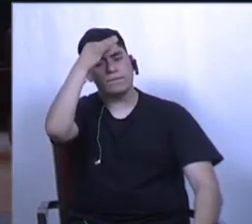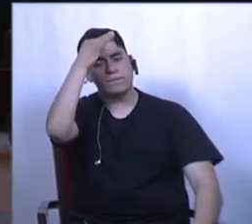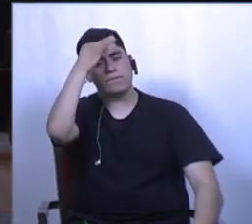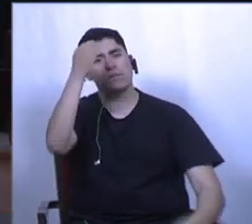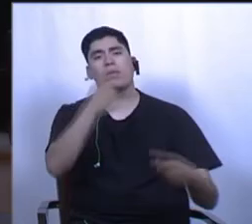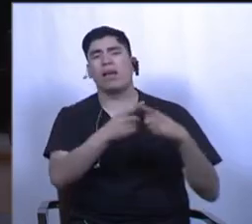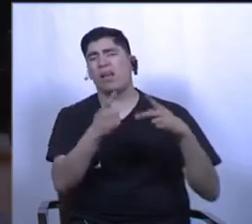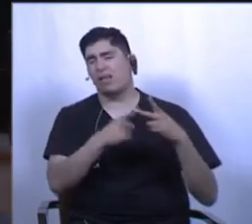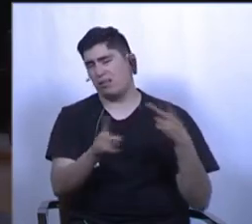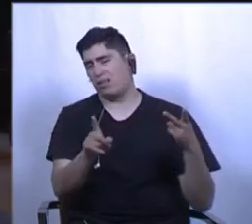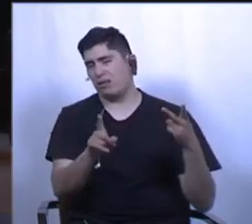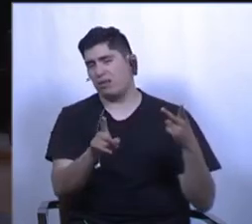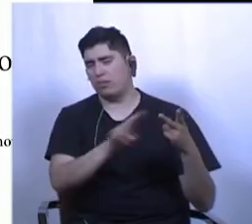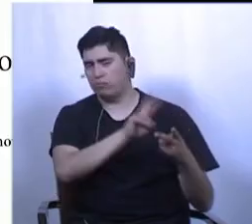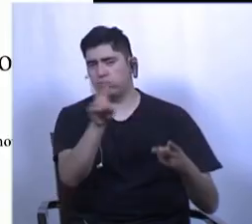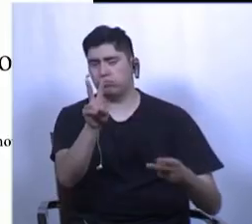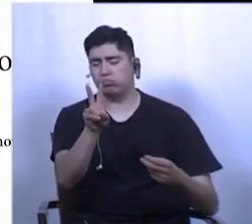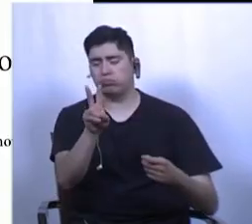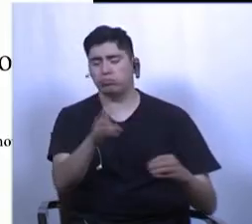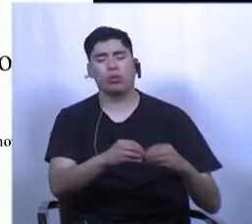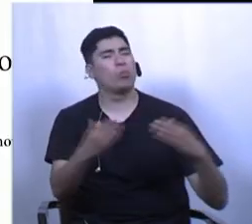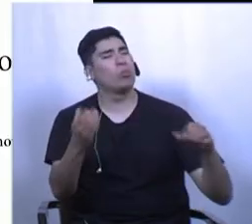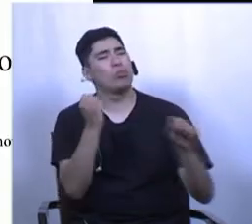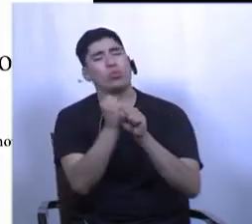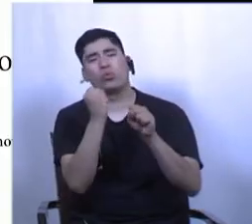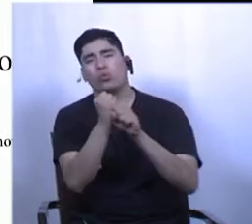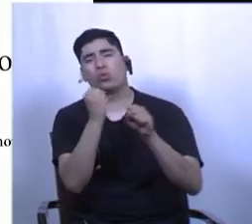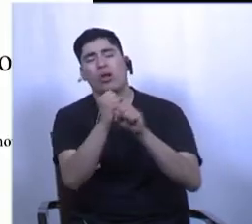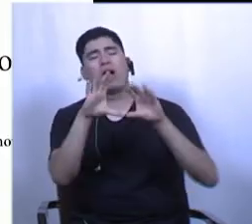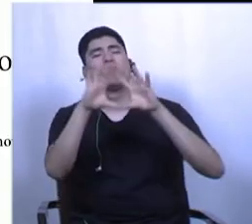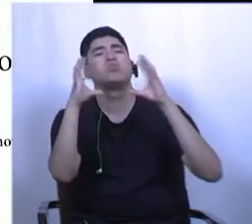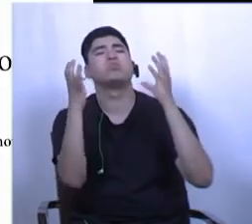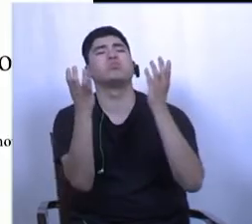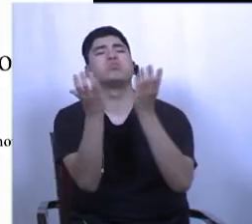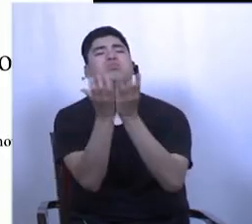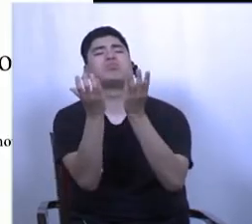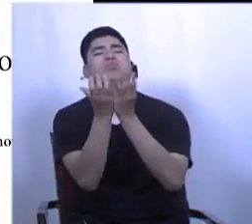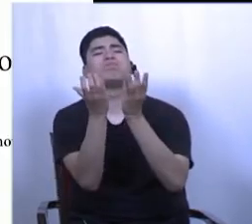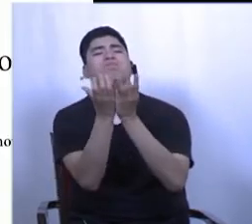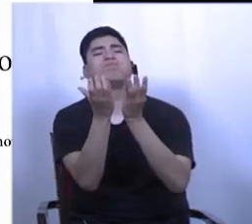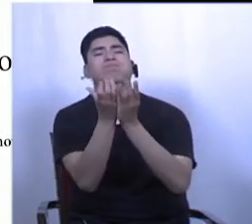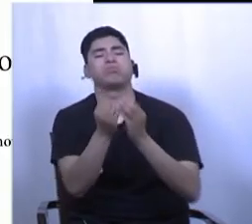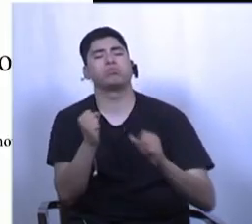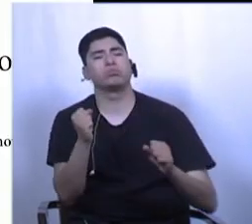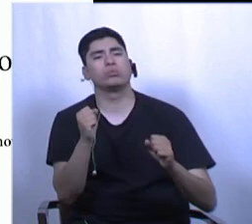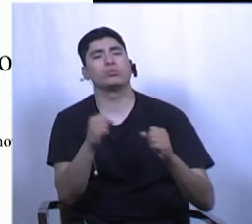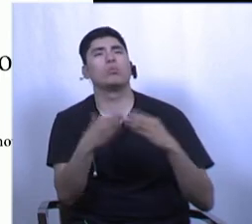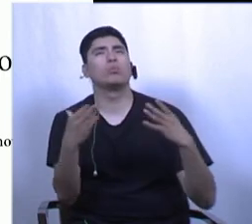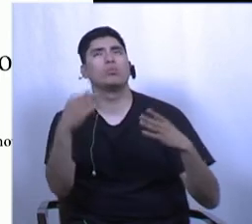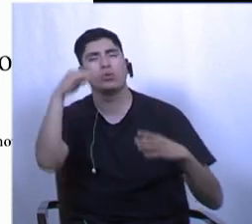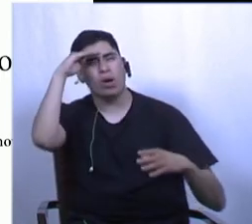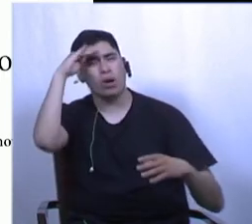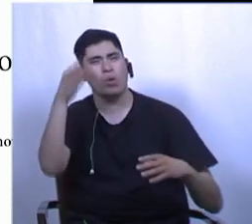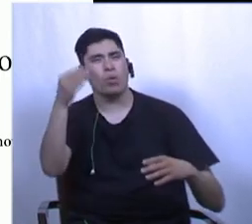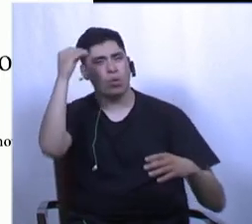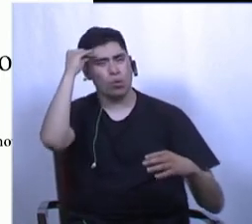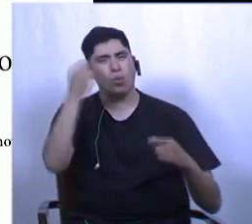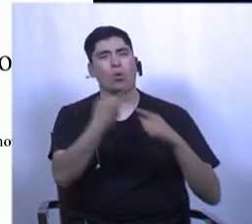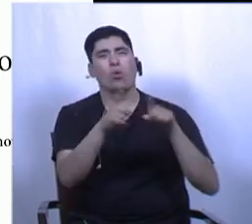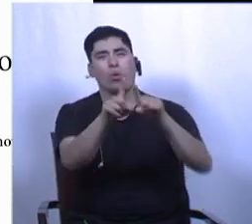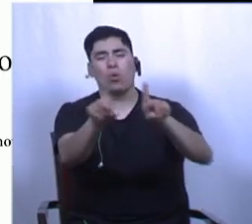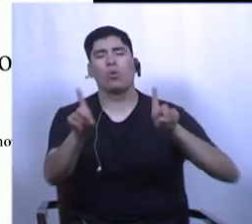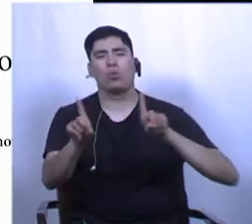Parkinson. Entonces ha habido mucho trabajo alrededor del mundo que ha creado mucha conciencia al respecto sobre otros